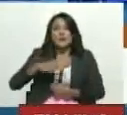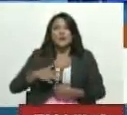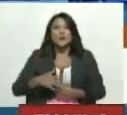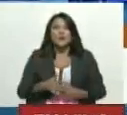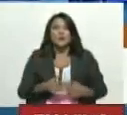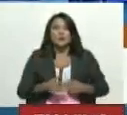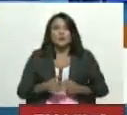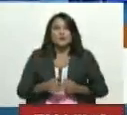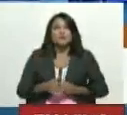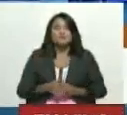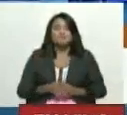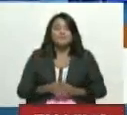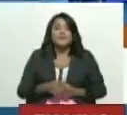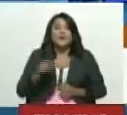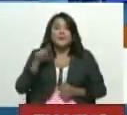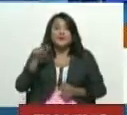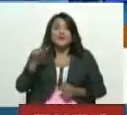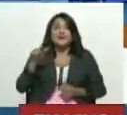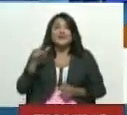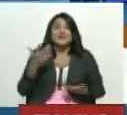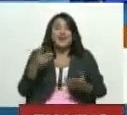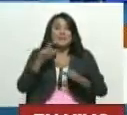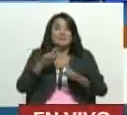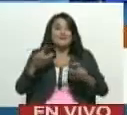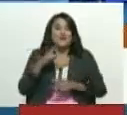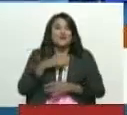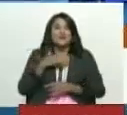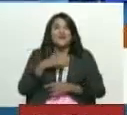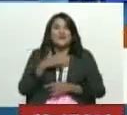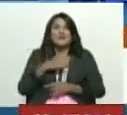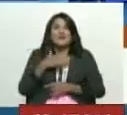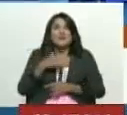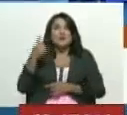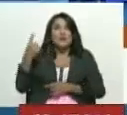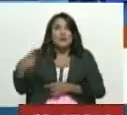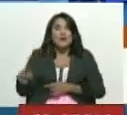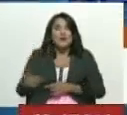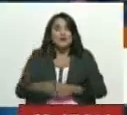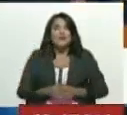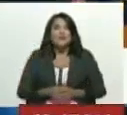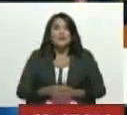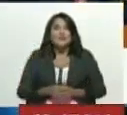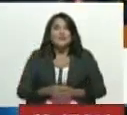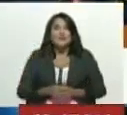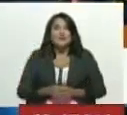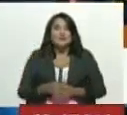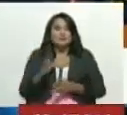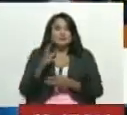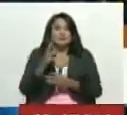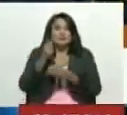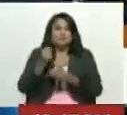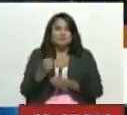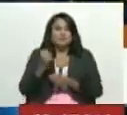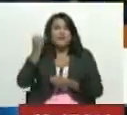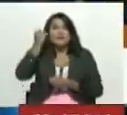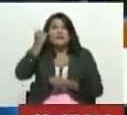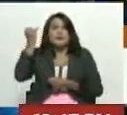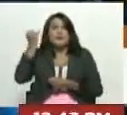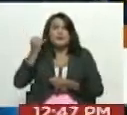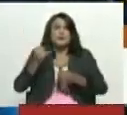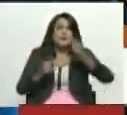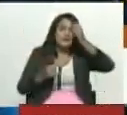es por el sentimiento que la gente se agarra a una idea no es por la